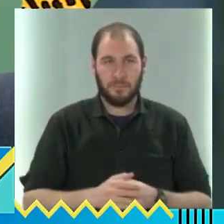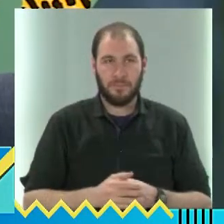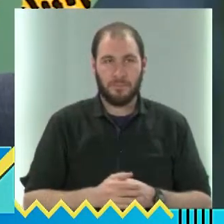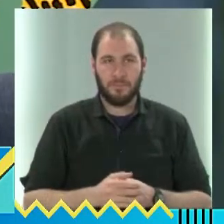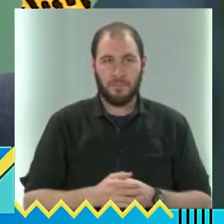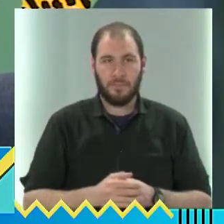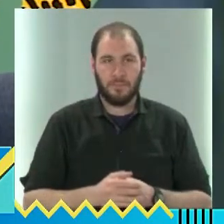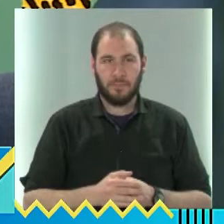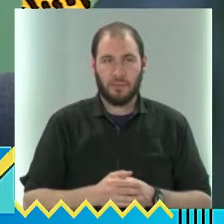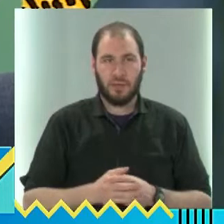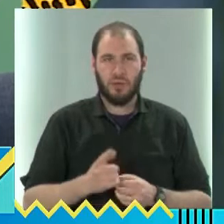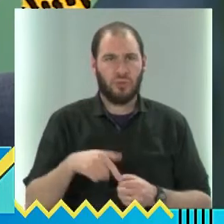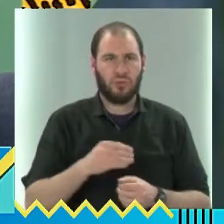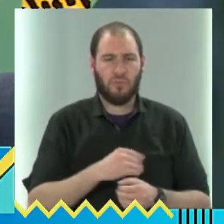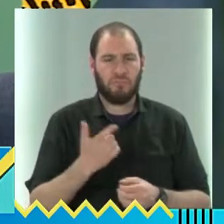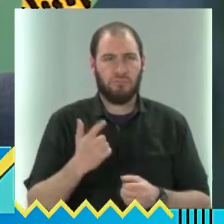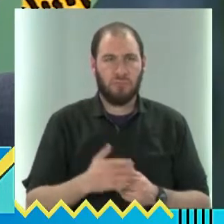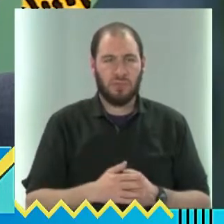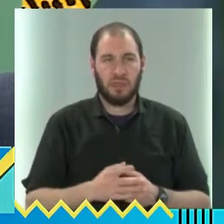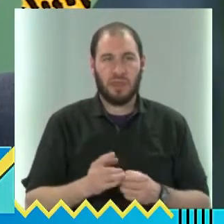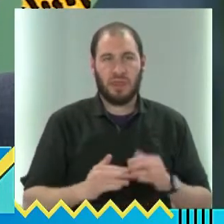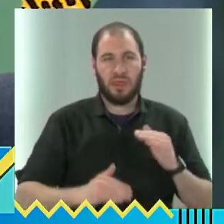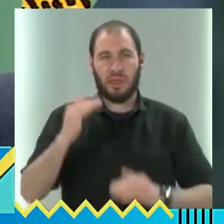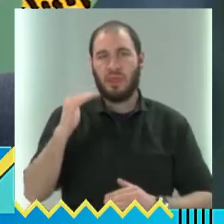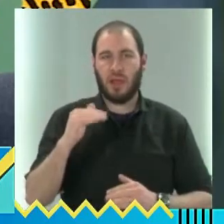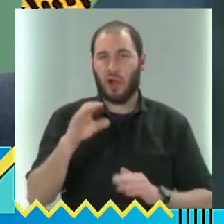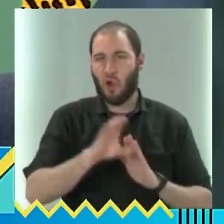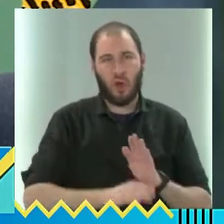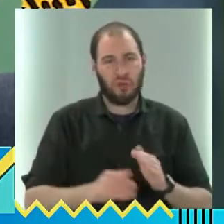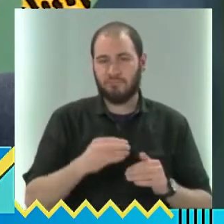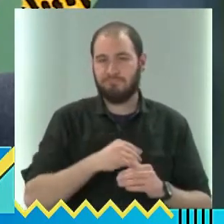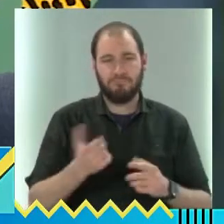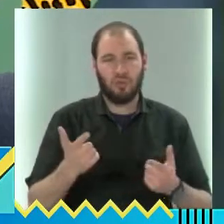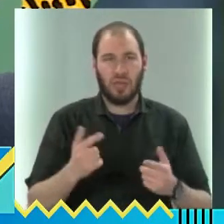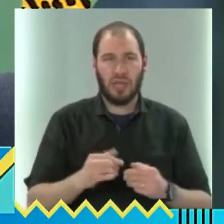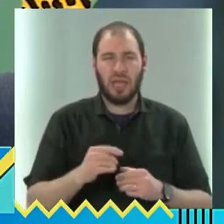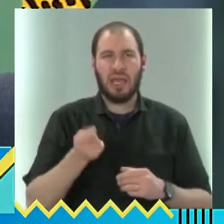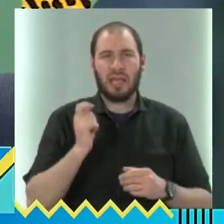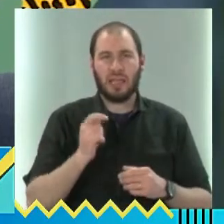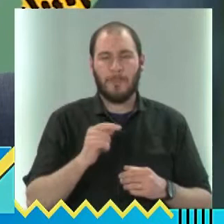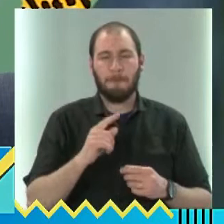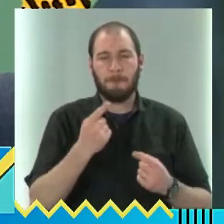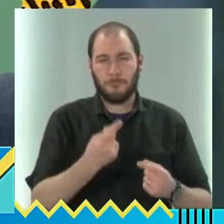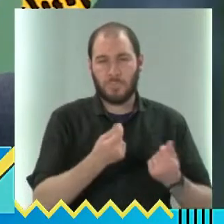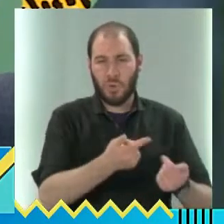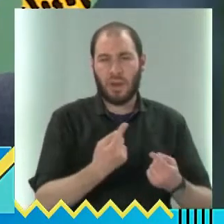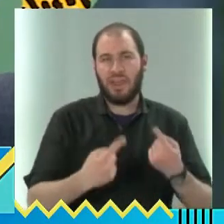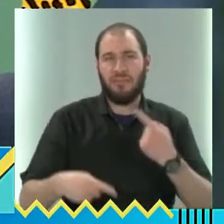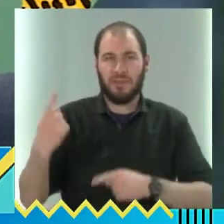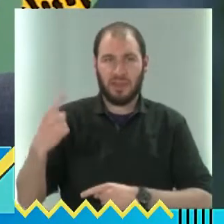sí no creemos en la desigualdad que genera el código respecto a quien tiene un poder adquisitivo